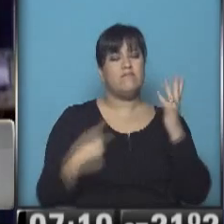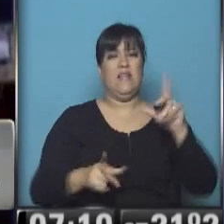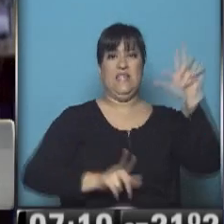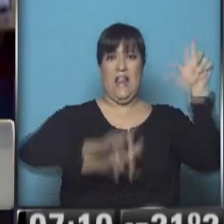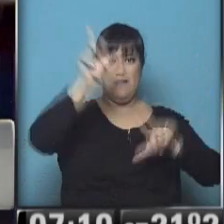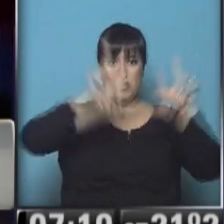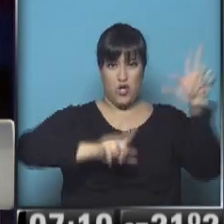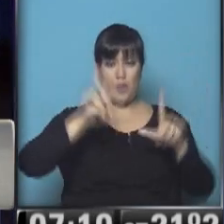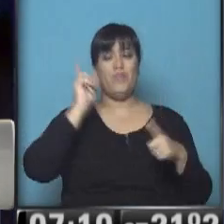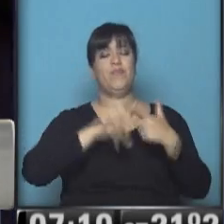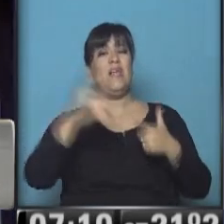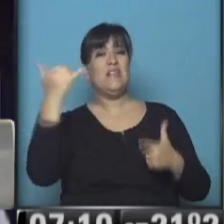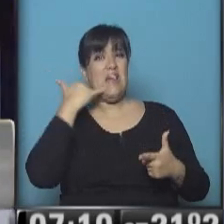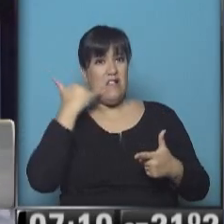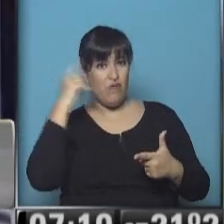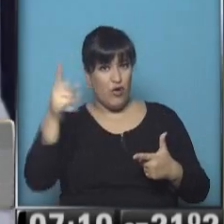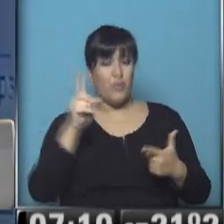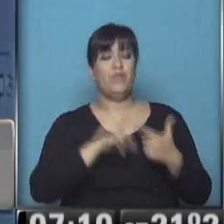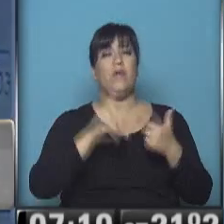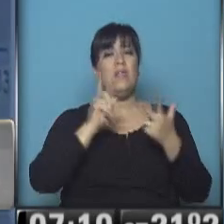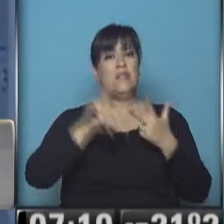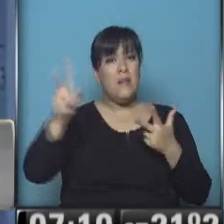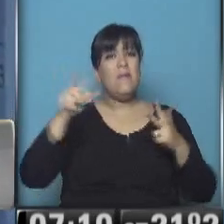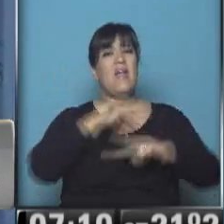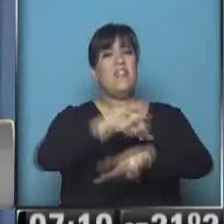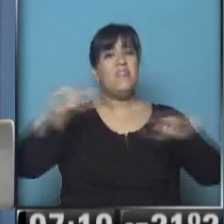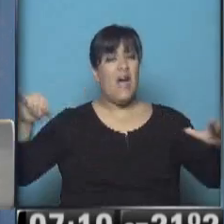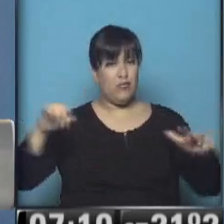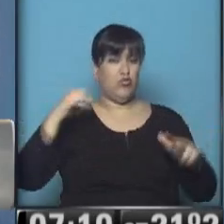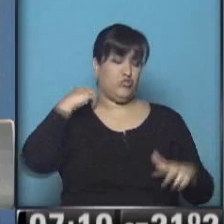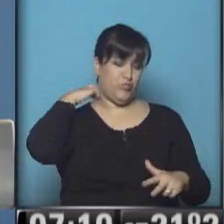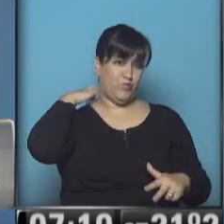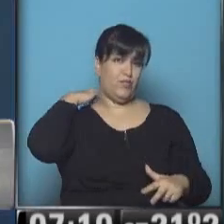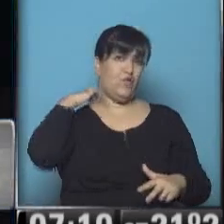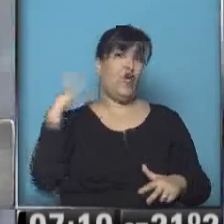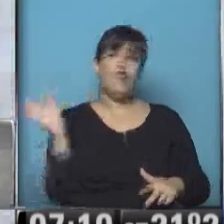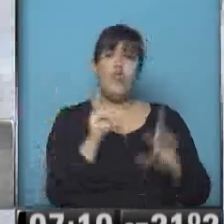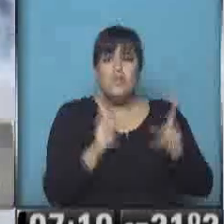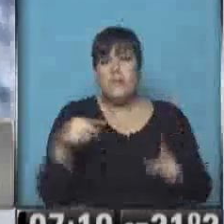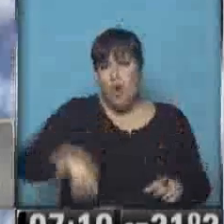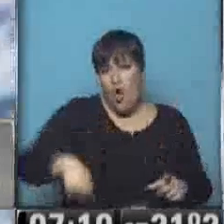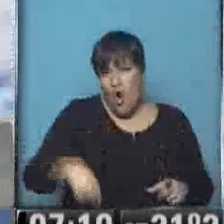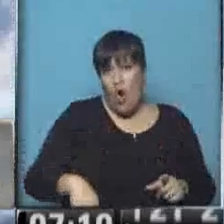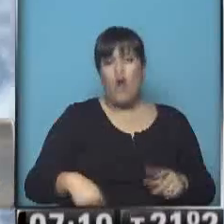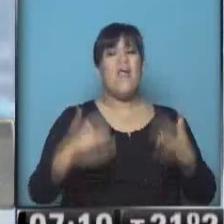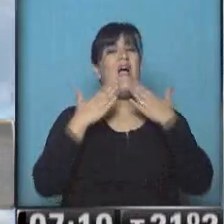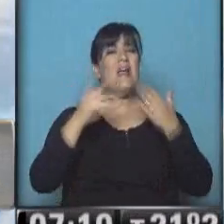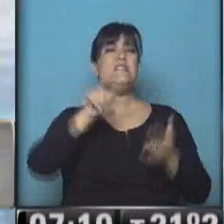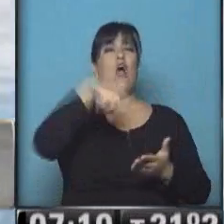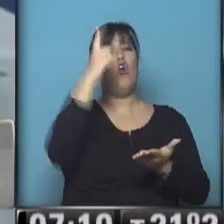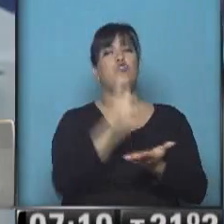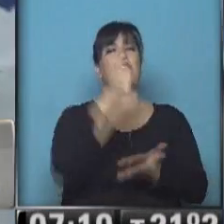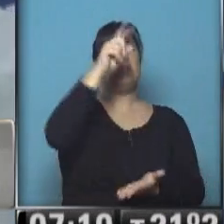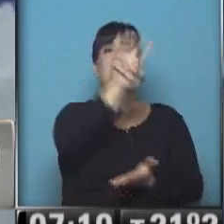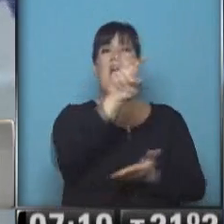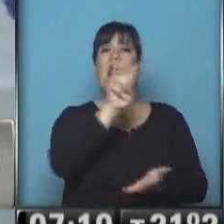Televisión, telefonía, transmisión de datos. Todo lo que vos tenés hoy en día lo tenés por un satélite que está